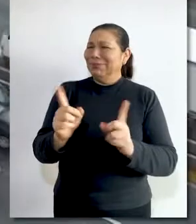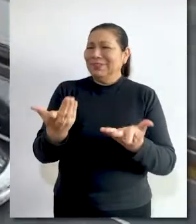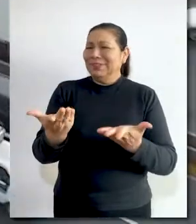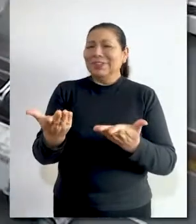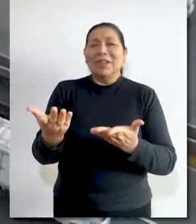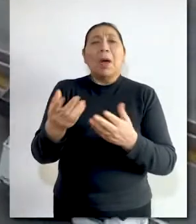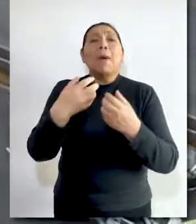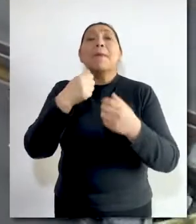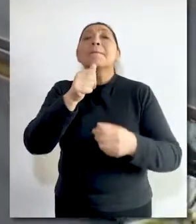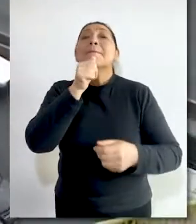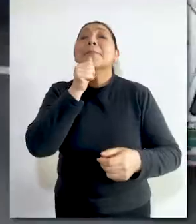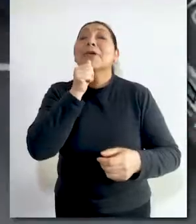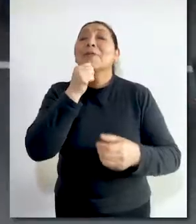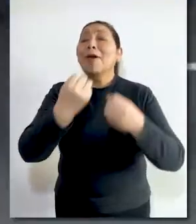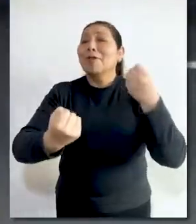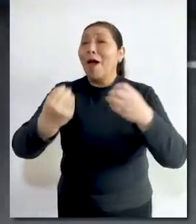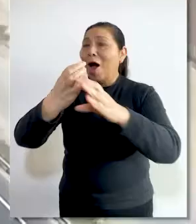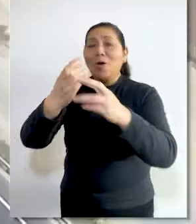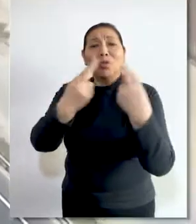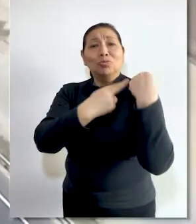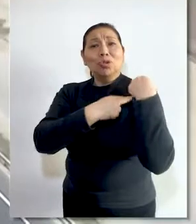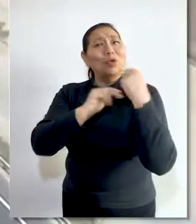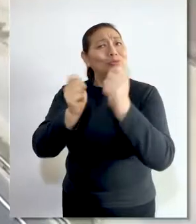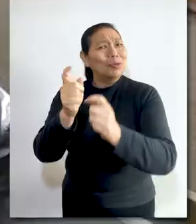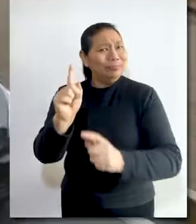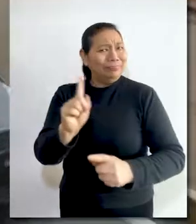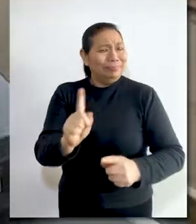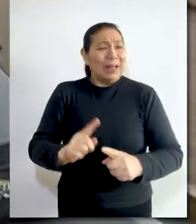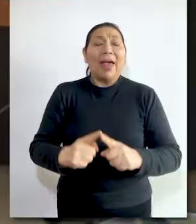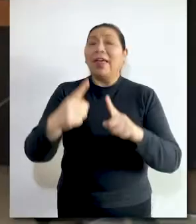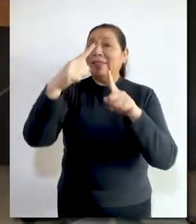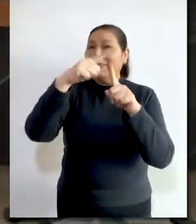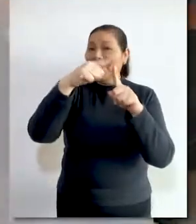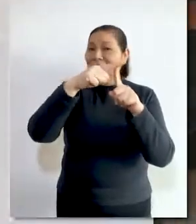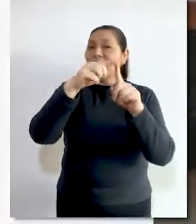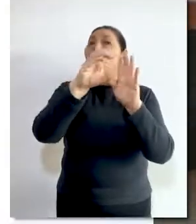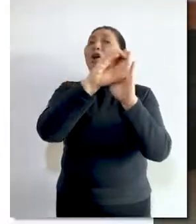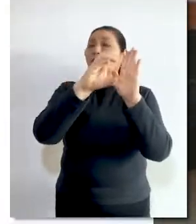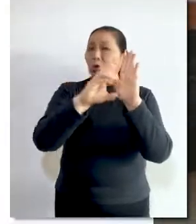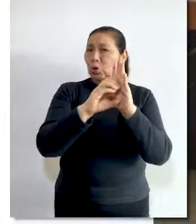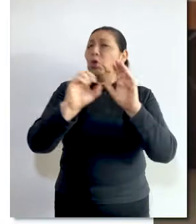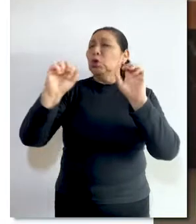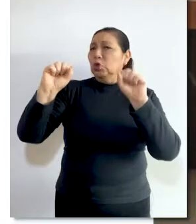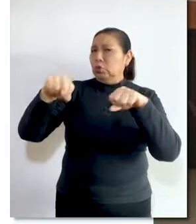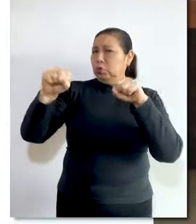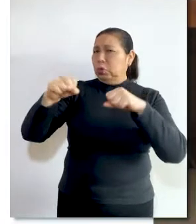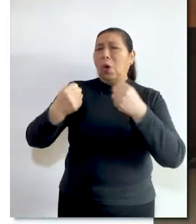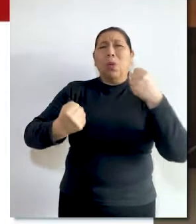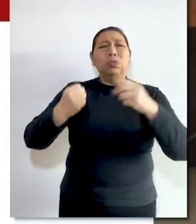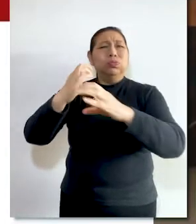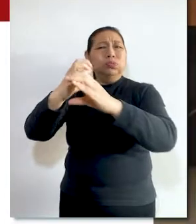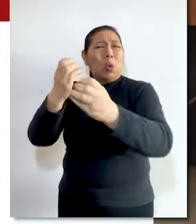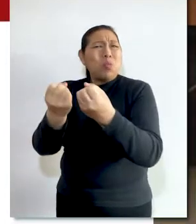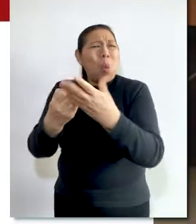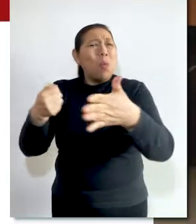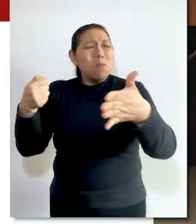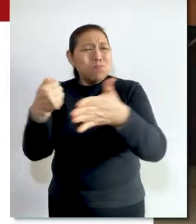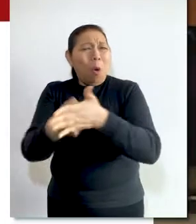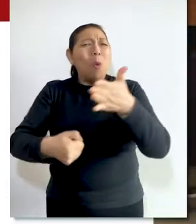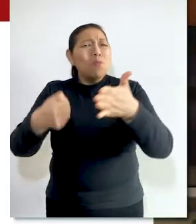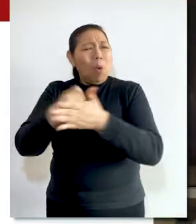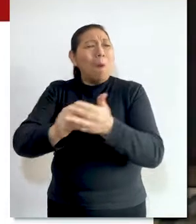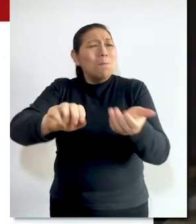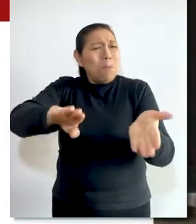que al ser una entidad privada no está obligada a entregarla el tribunal consideró que la cantidad de accidentes de tránsito de